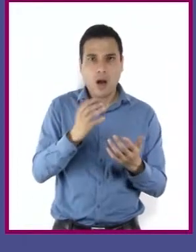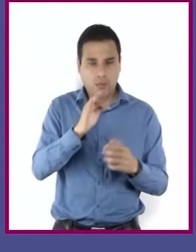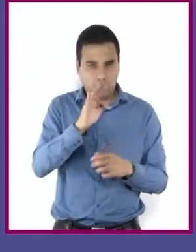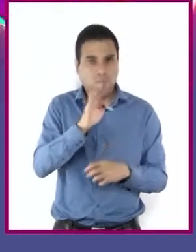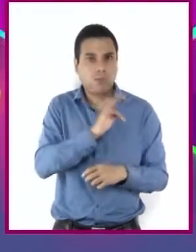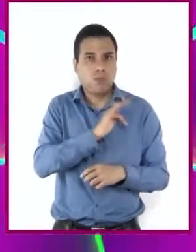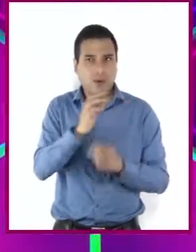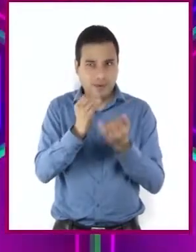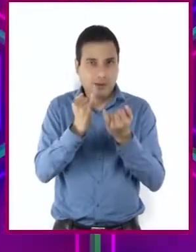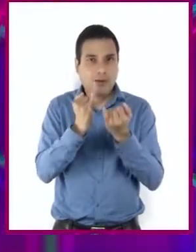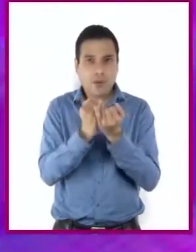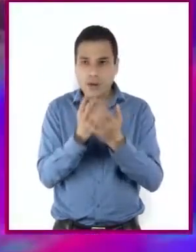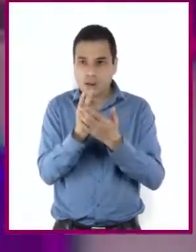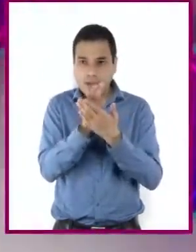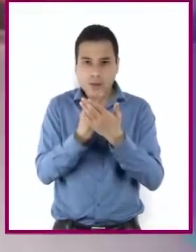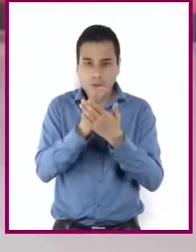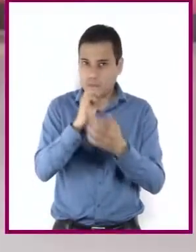educativo.